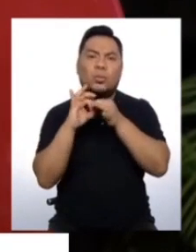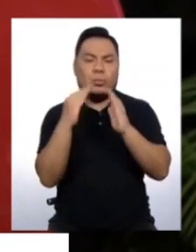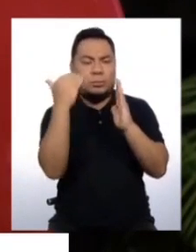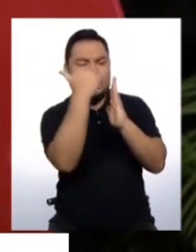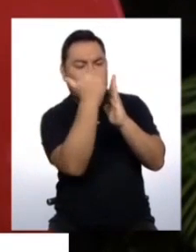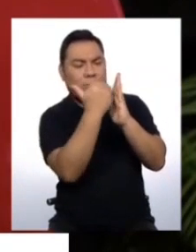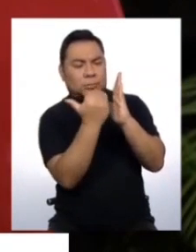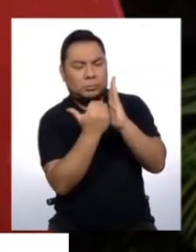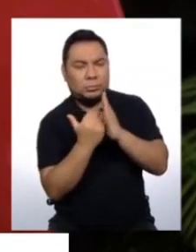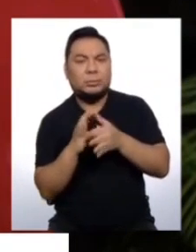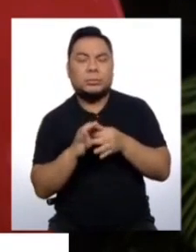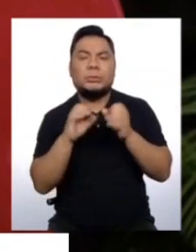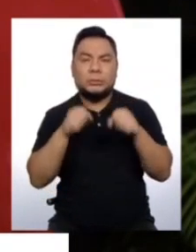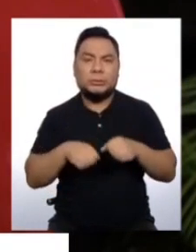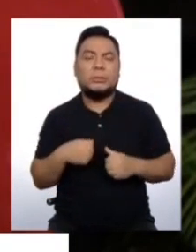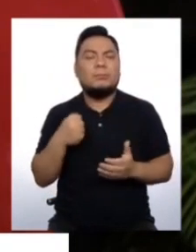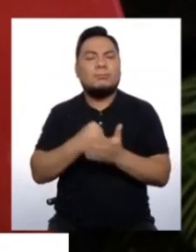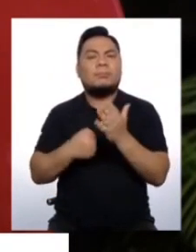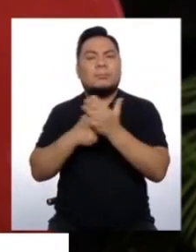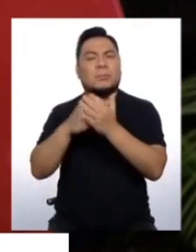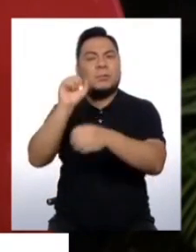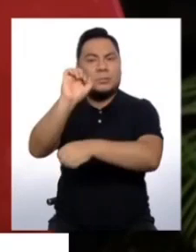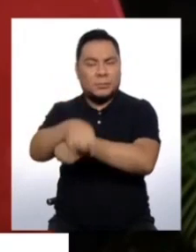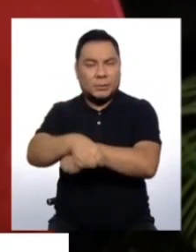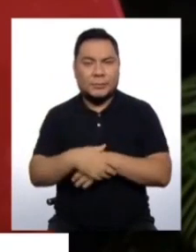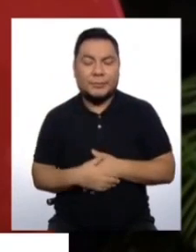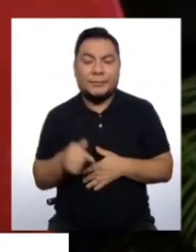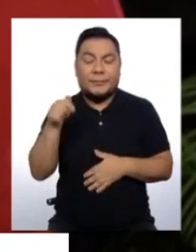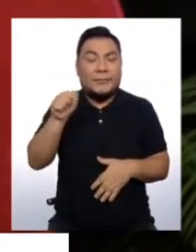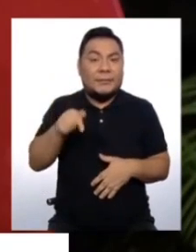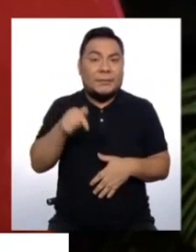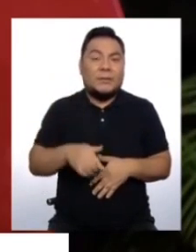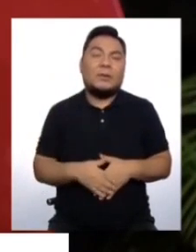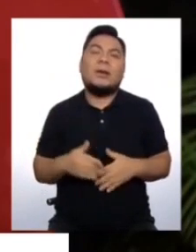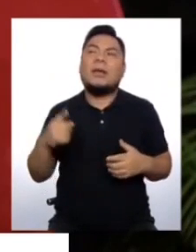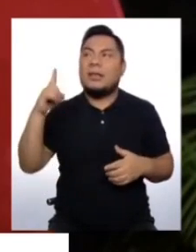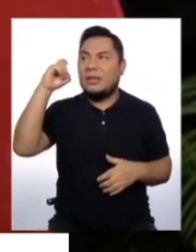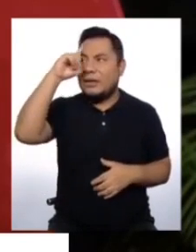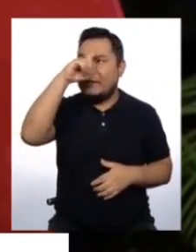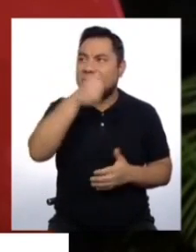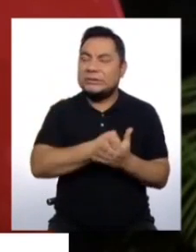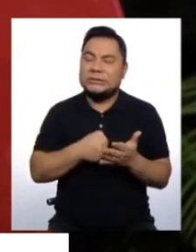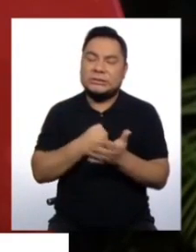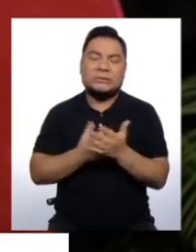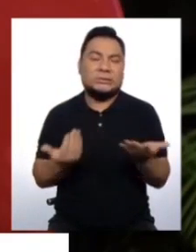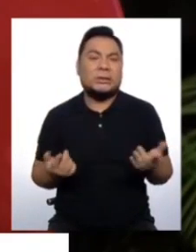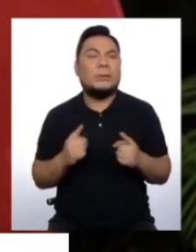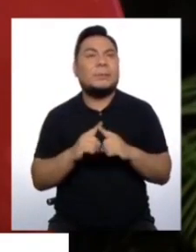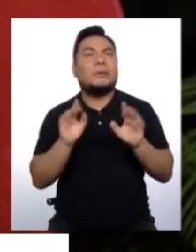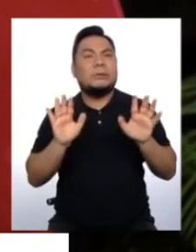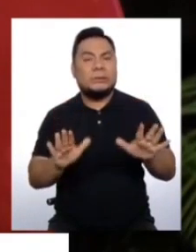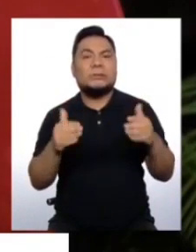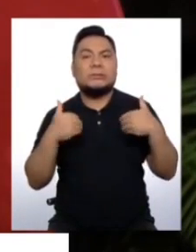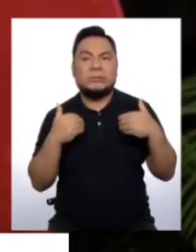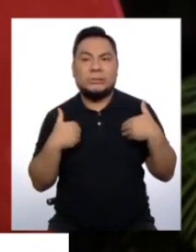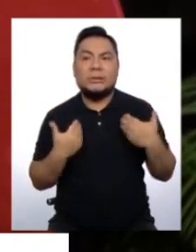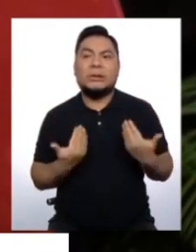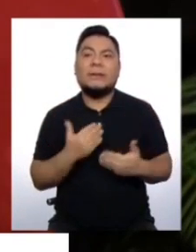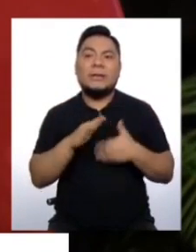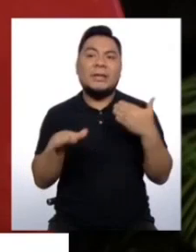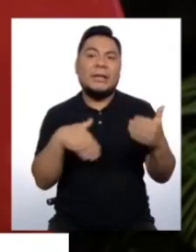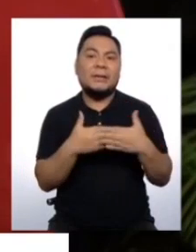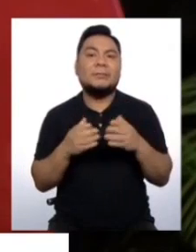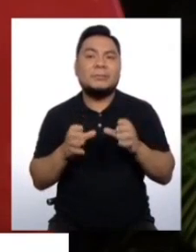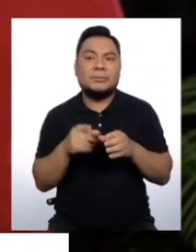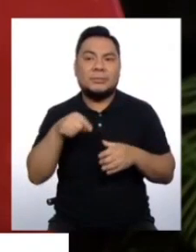hemos propuesto para salir vencedores en esta difícil batalla, pero que tenemos las herramientas y